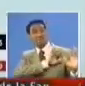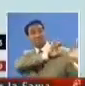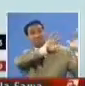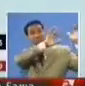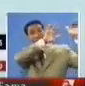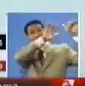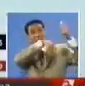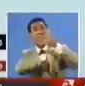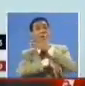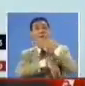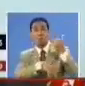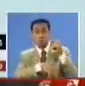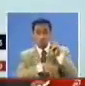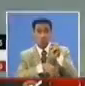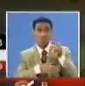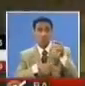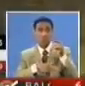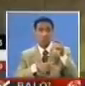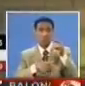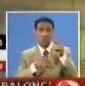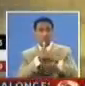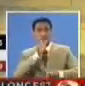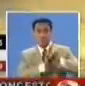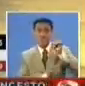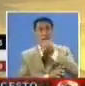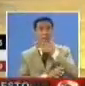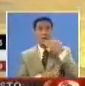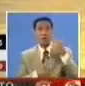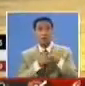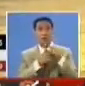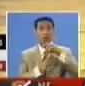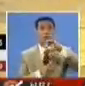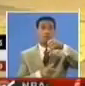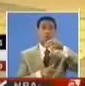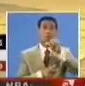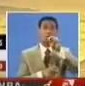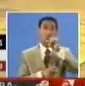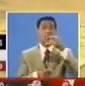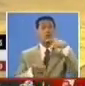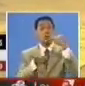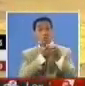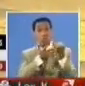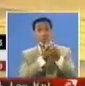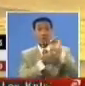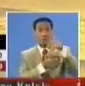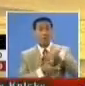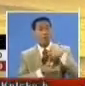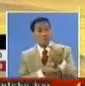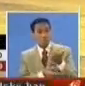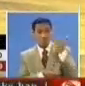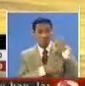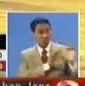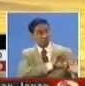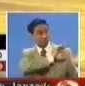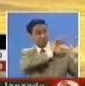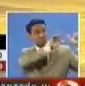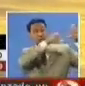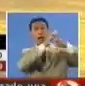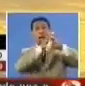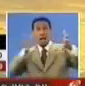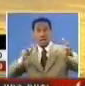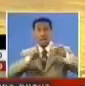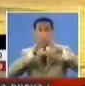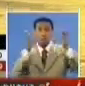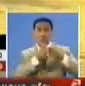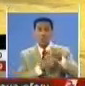mundo. Entrenar allí te hará levantar tu nivel y ser el mejor. Diony Guadagnino lo comprobó y además pudo tomar la ola más grande del mundo,